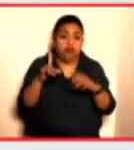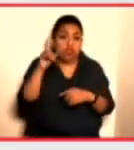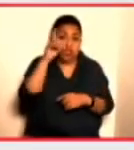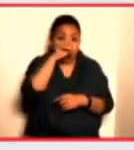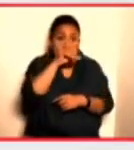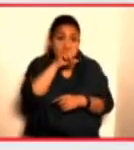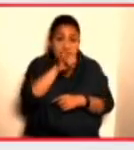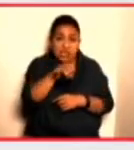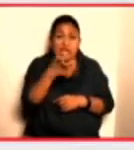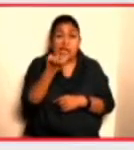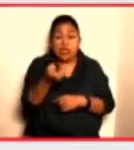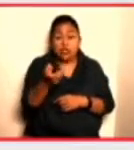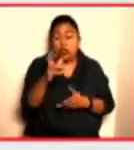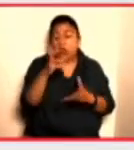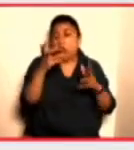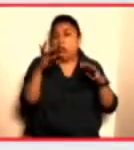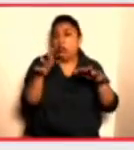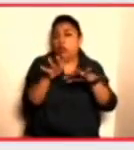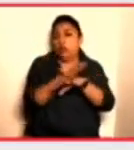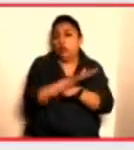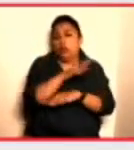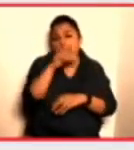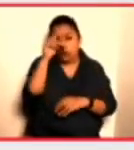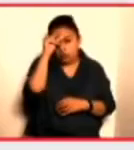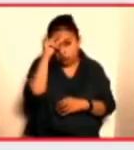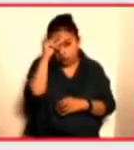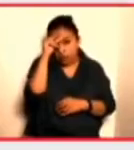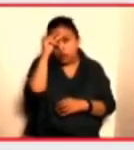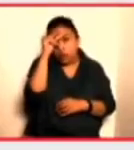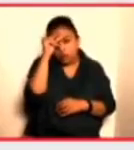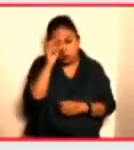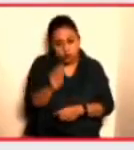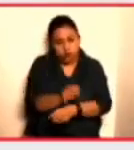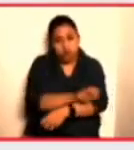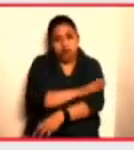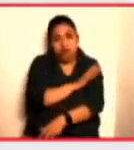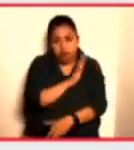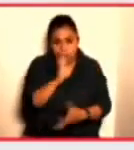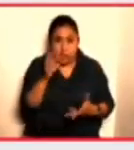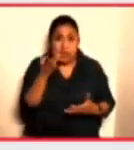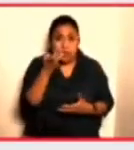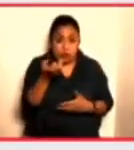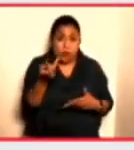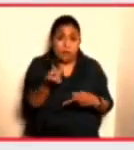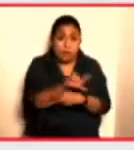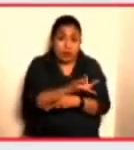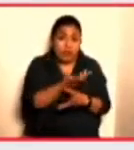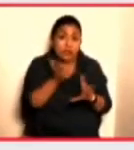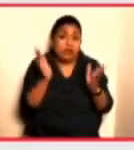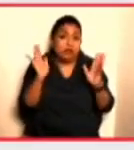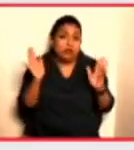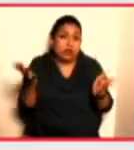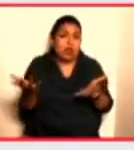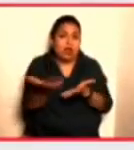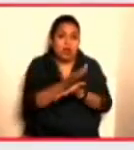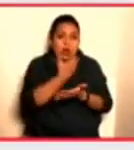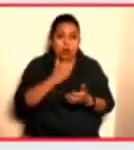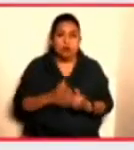que le represente un vuelco intelectual y emotivo. Si eso sucede, ya ganamos.